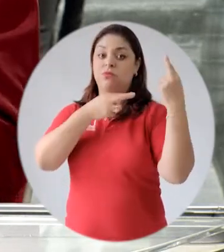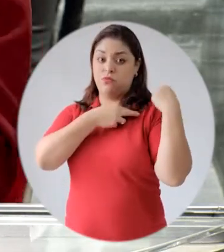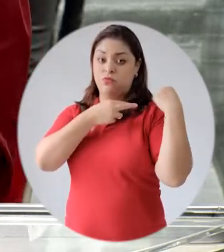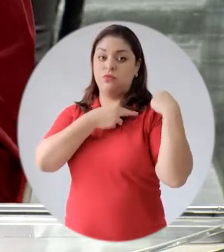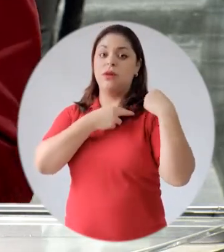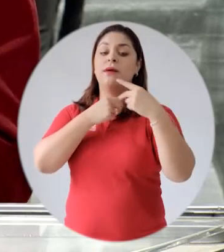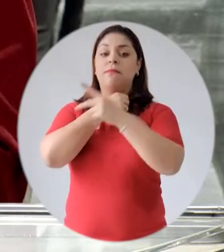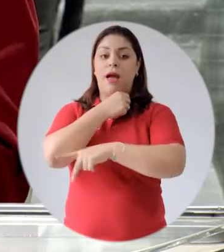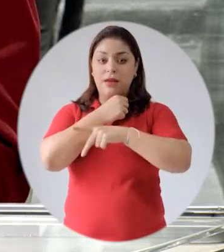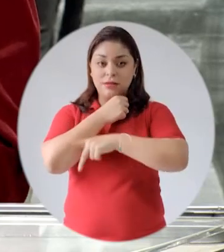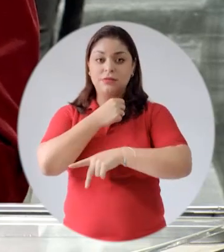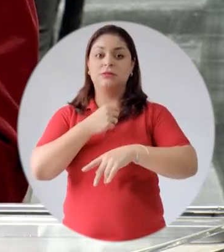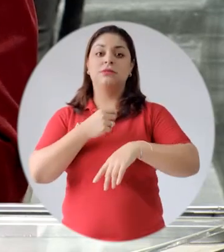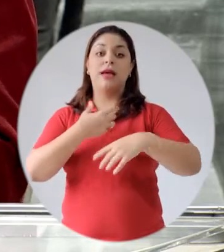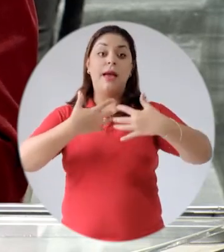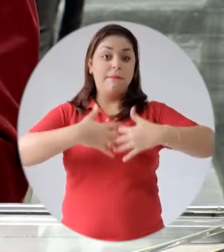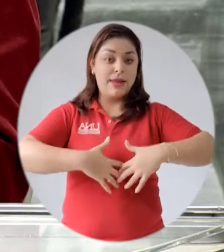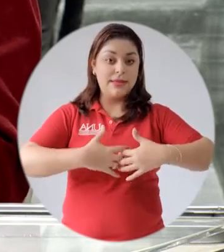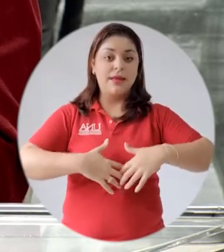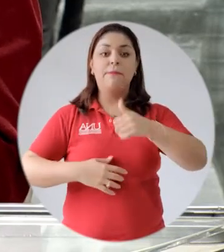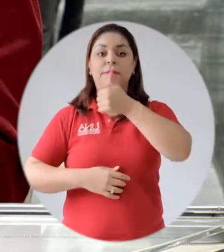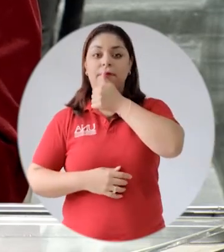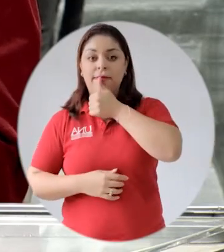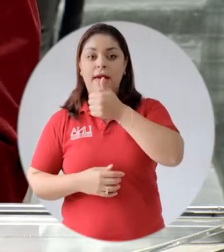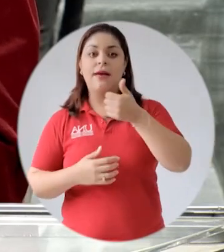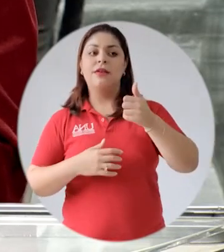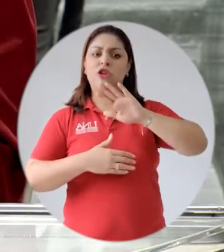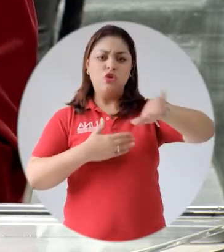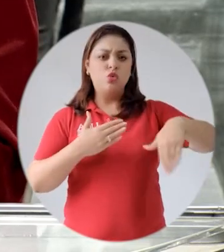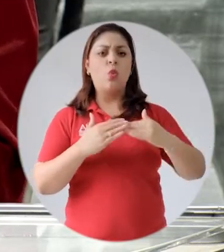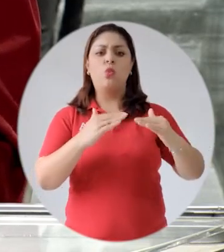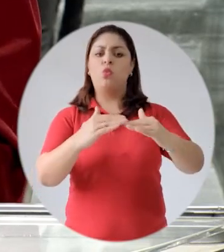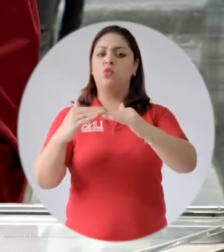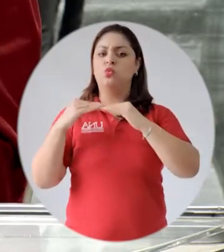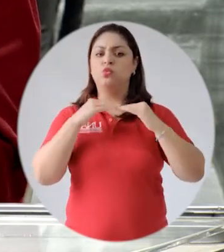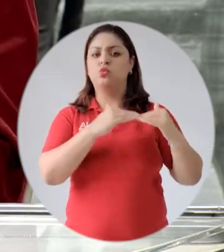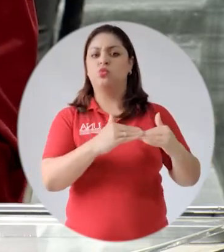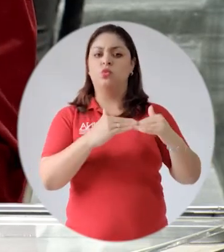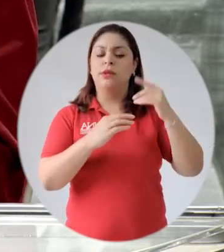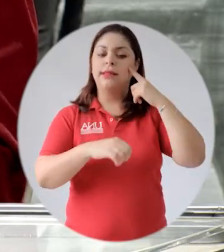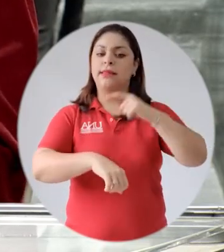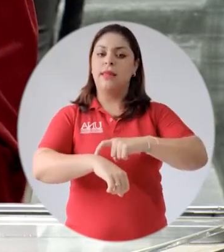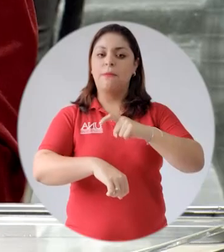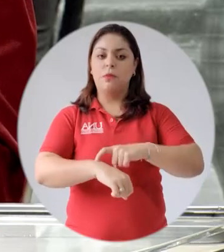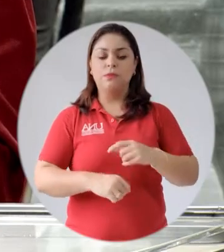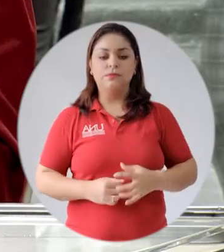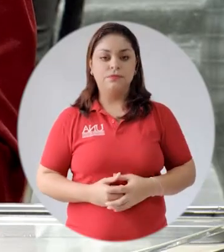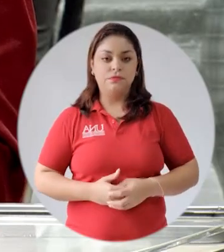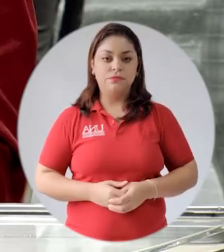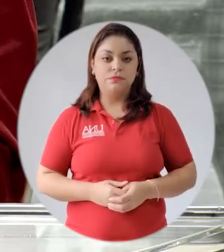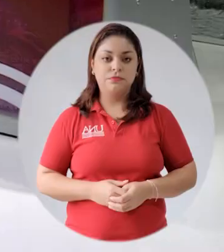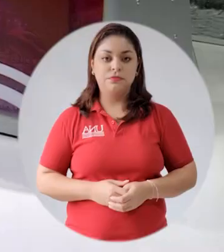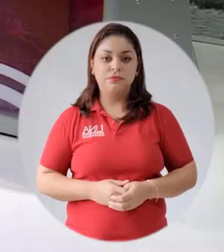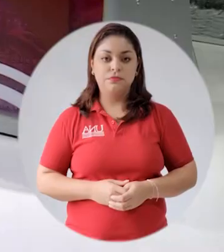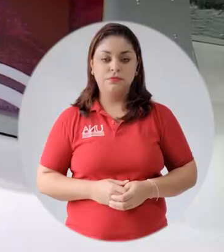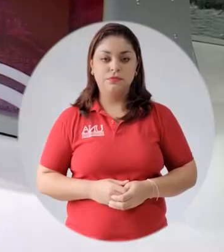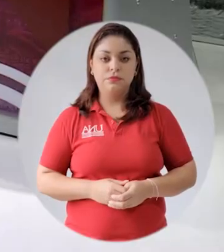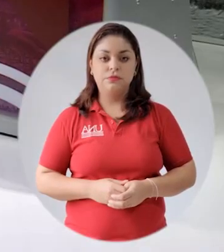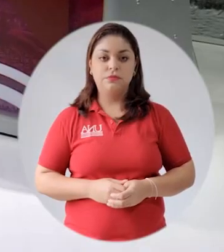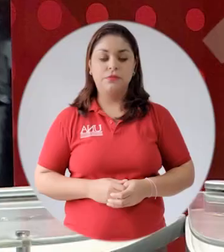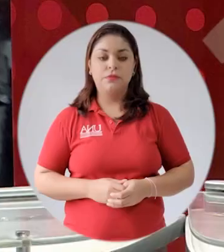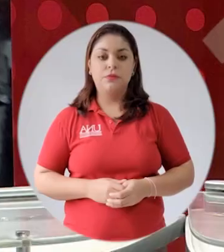personas absolutamente dependientes, cuando son personas menores de 12 años, personas con discapacidad, y aquí los números sí son muy duros,